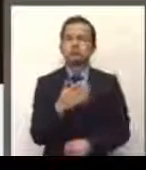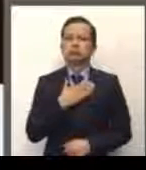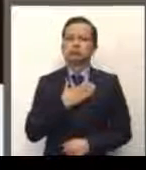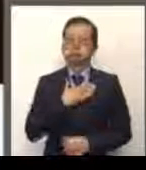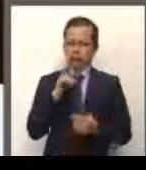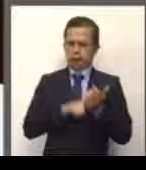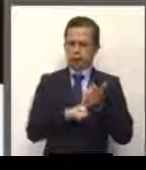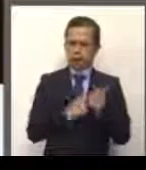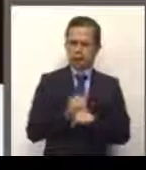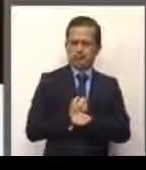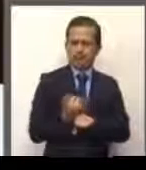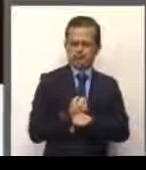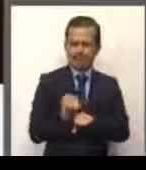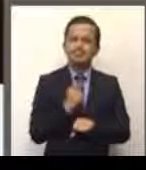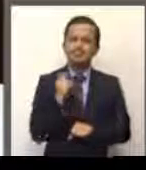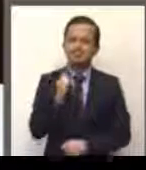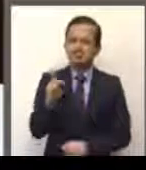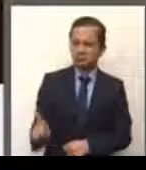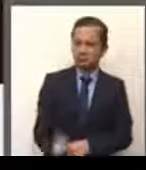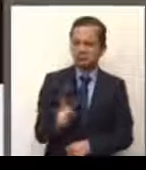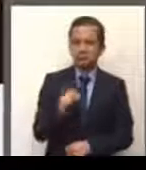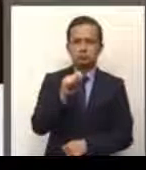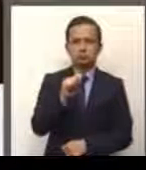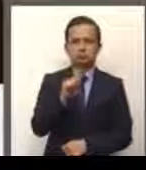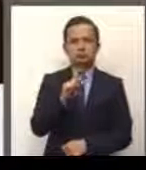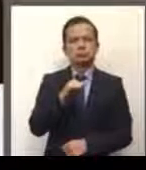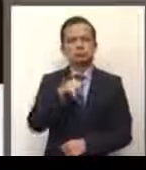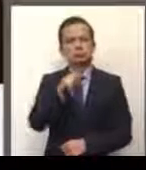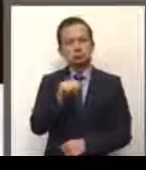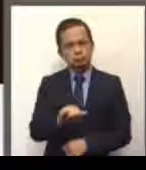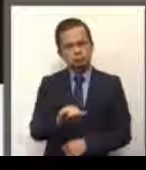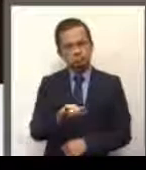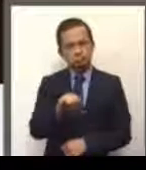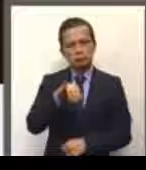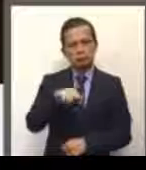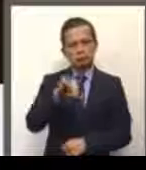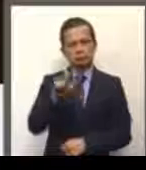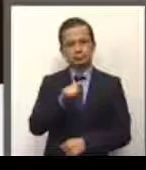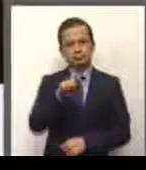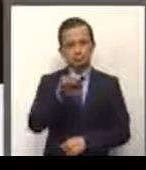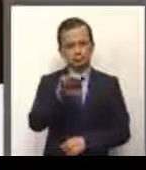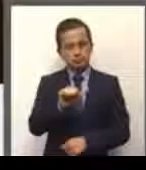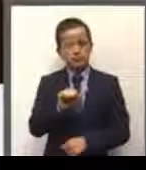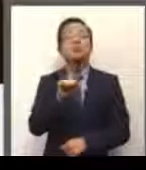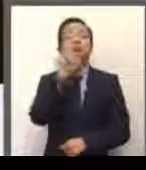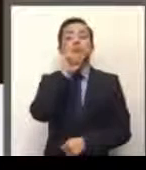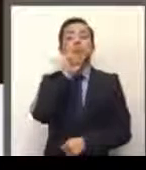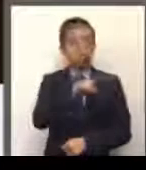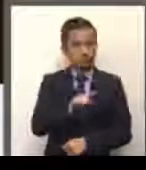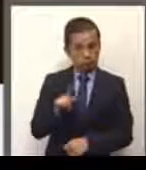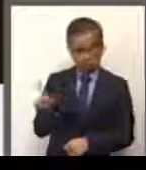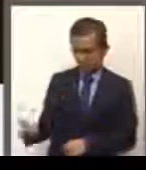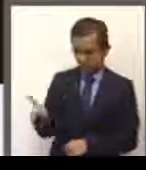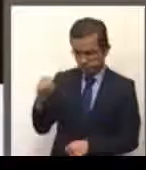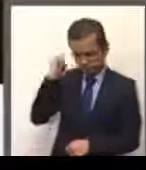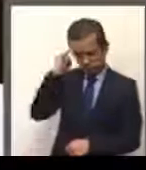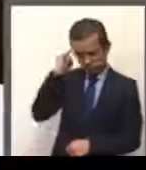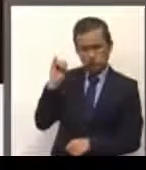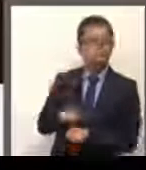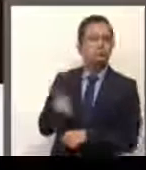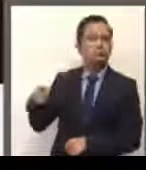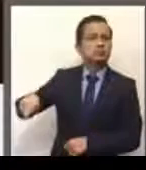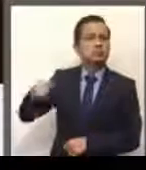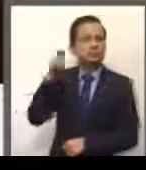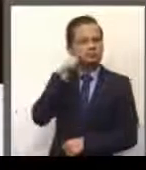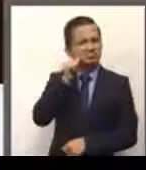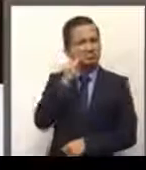pueblos originarios Triqui y Mixteca. De los pueblos indígenas, porque ha sido siempre nuestra aspiración